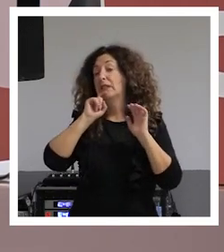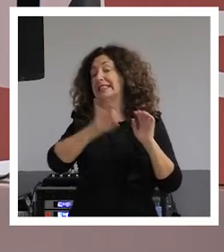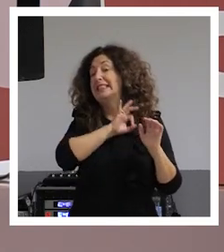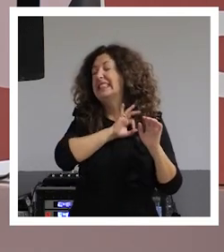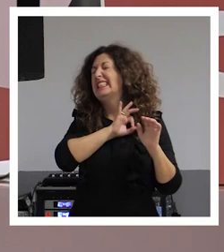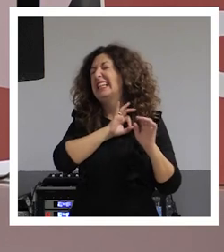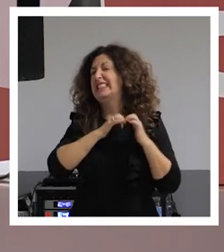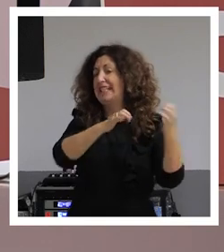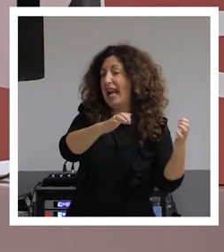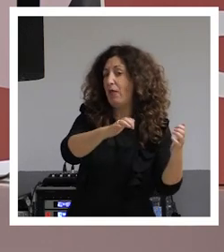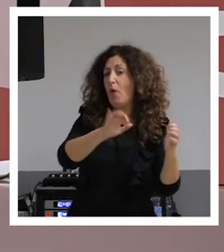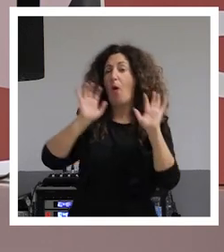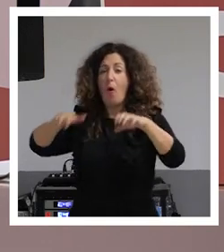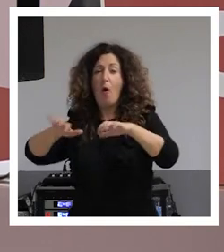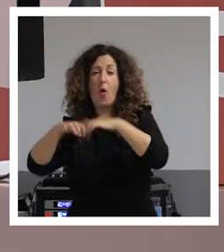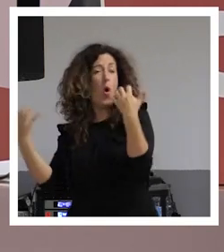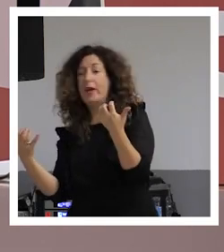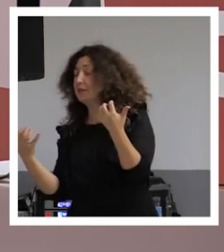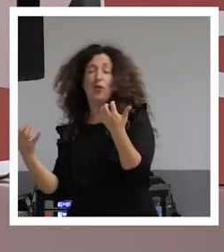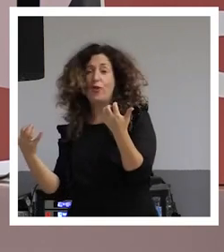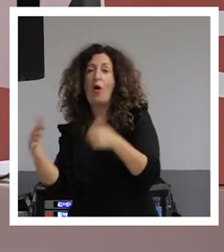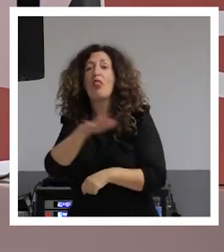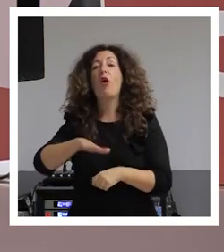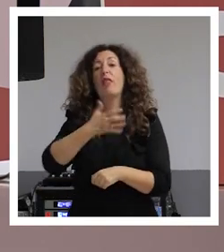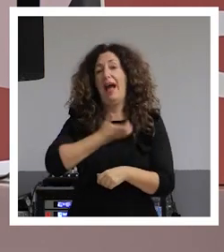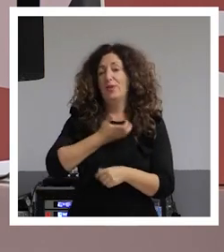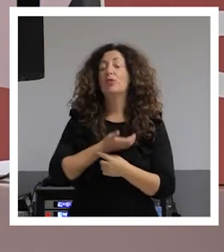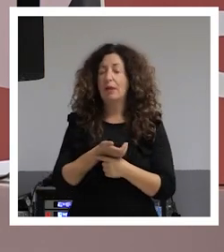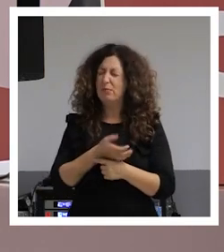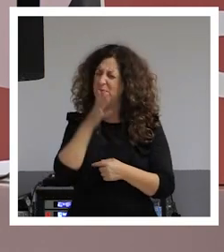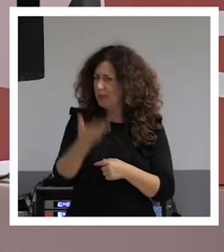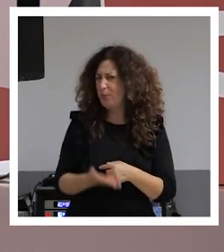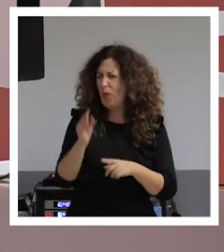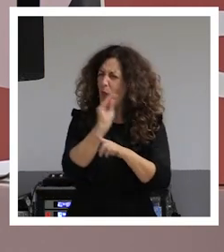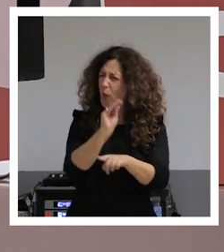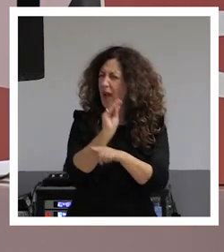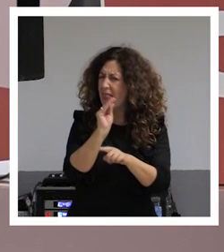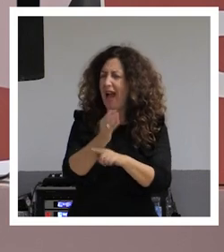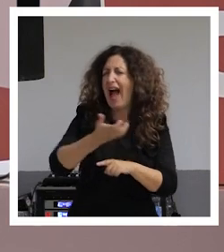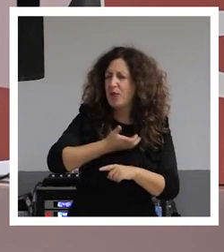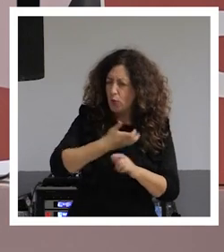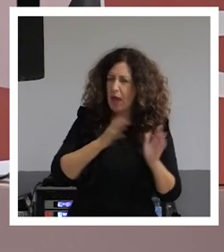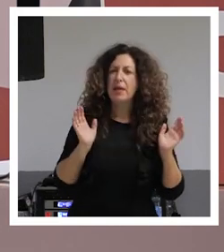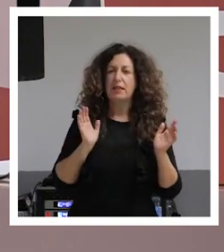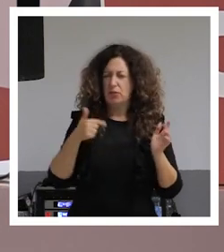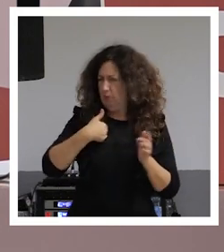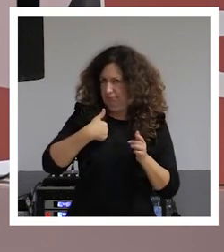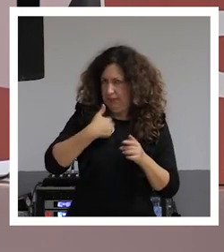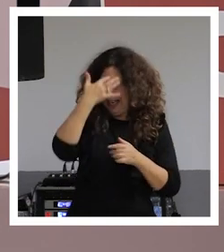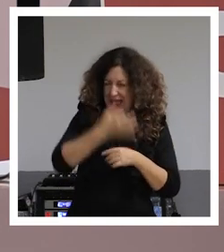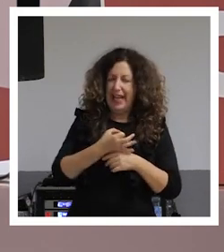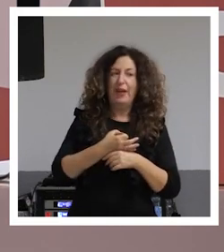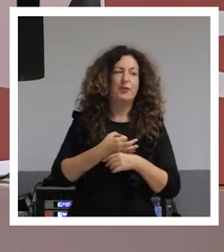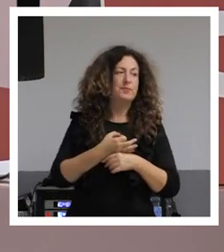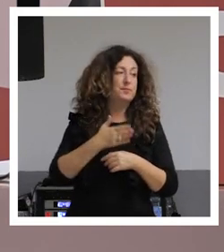eso se consigue los ayuntamientos Por eso creo que es importante el cuidar a los ayuntamientos creo además por